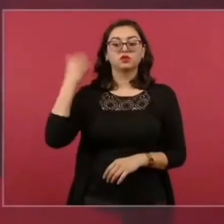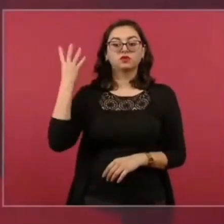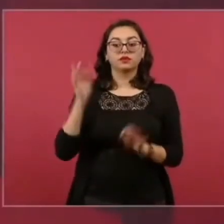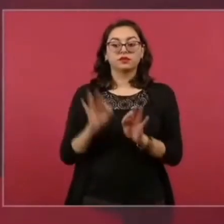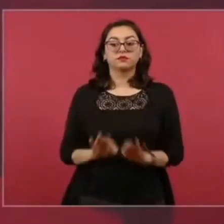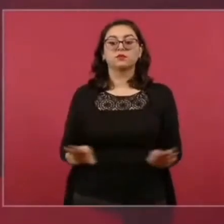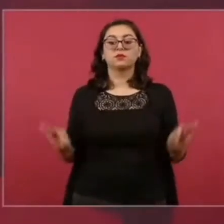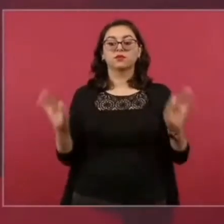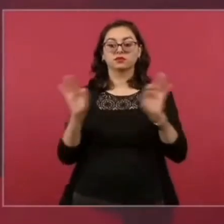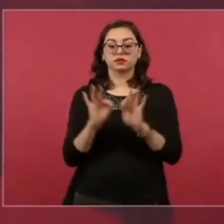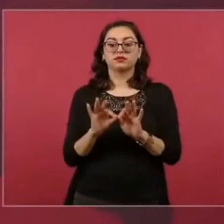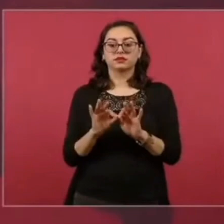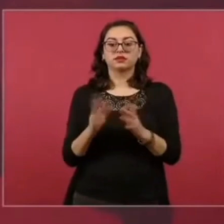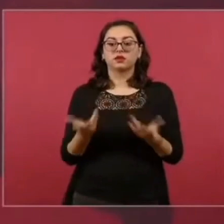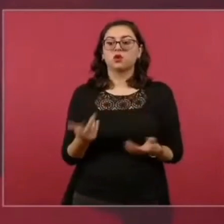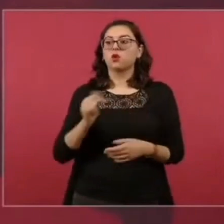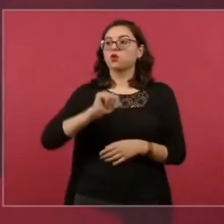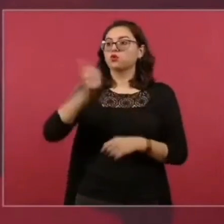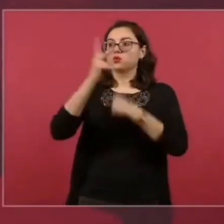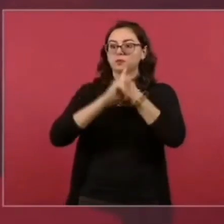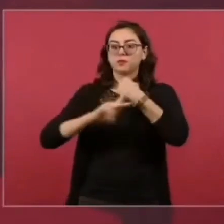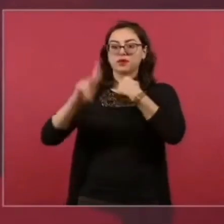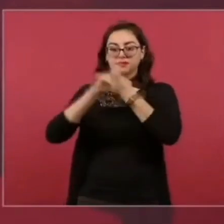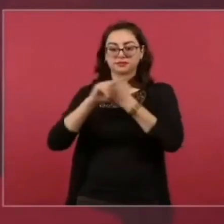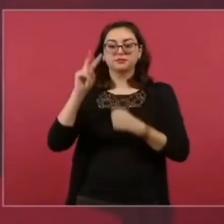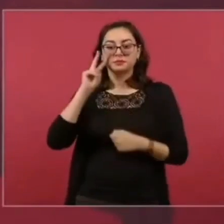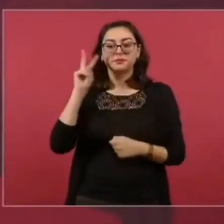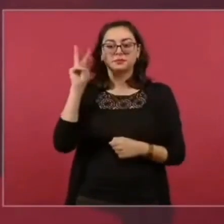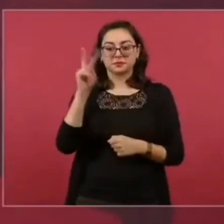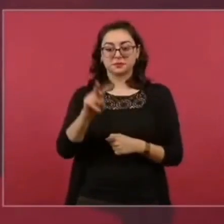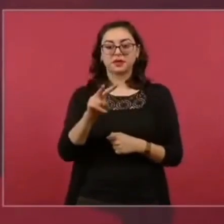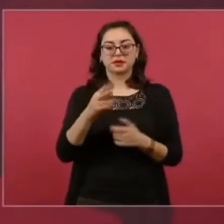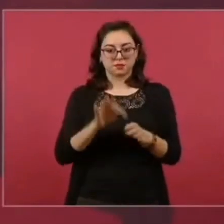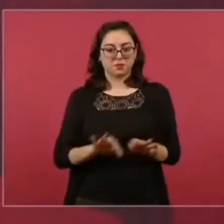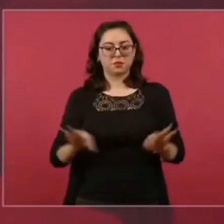en el extranjero. Y entonces,